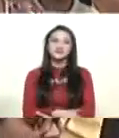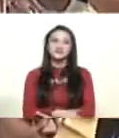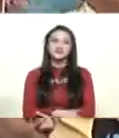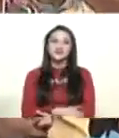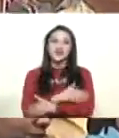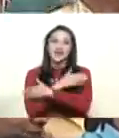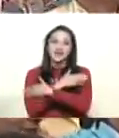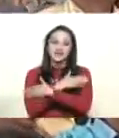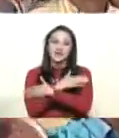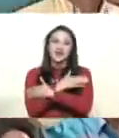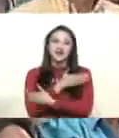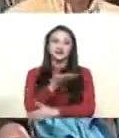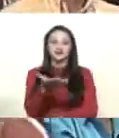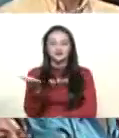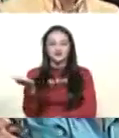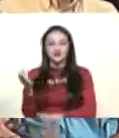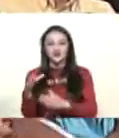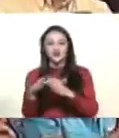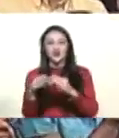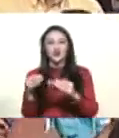Un abrazo a la OVE.